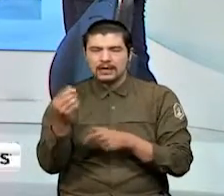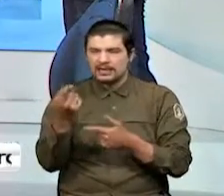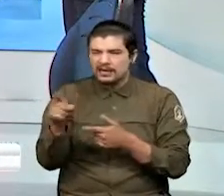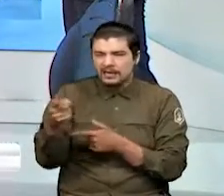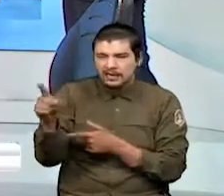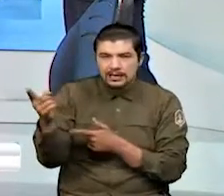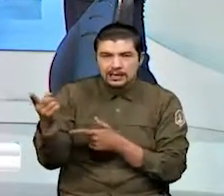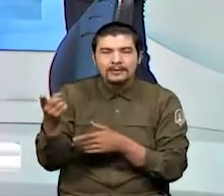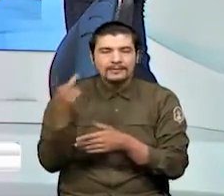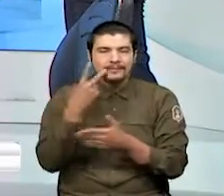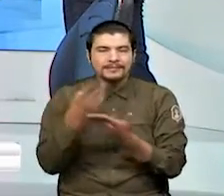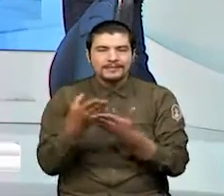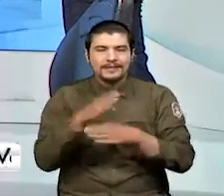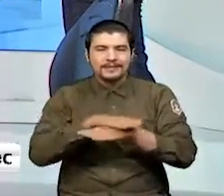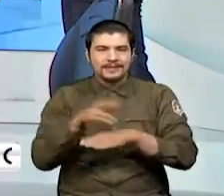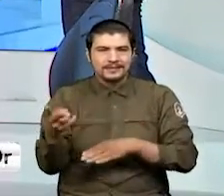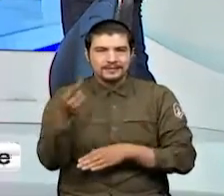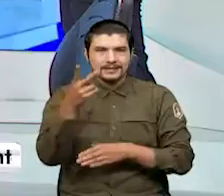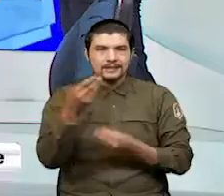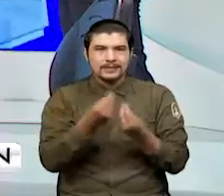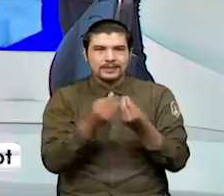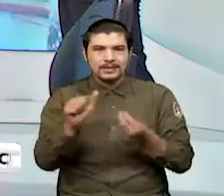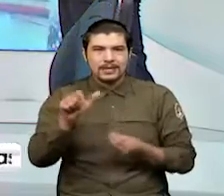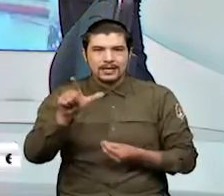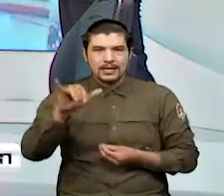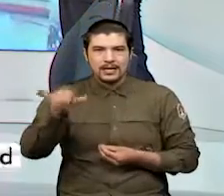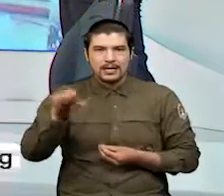compañera Alejandra Rincón. Alejandra, buenas tardes.